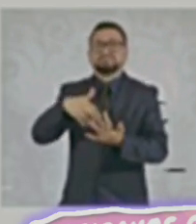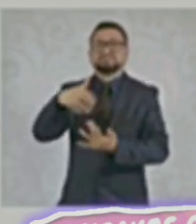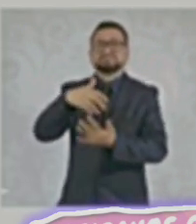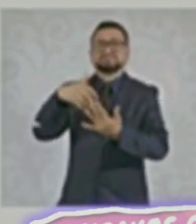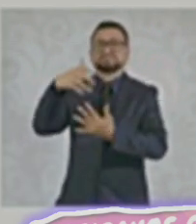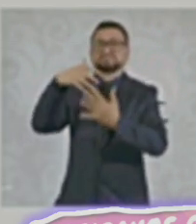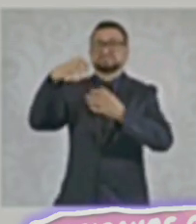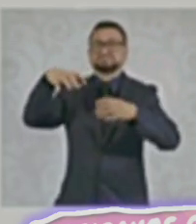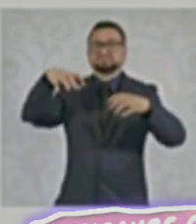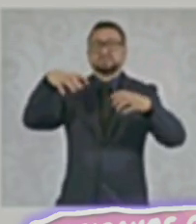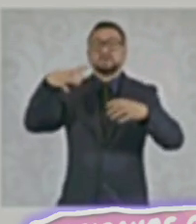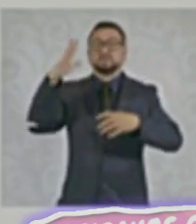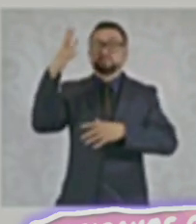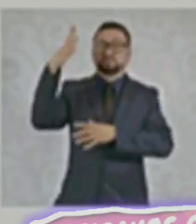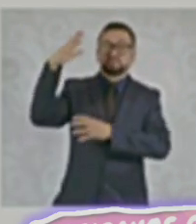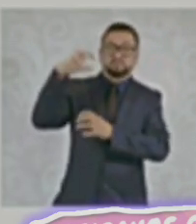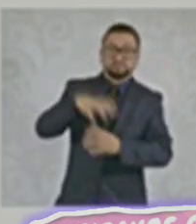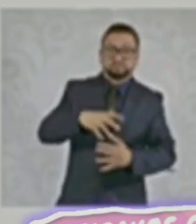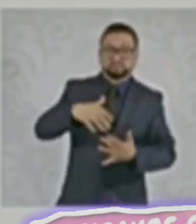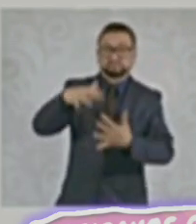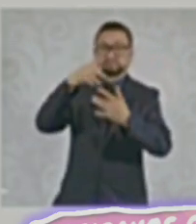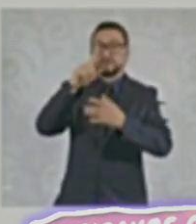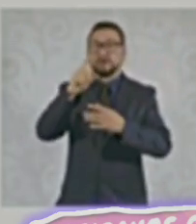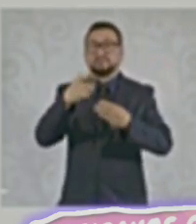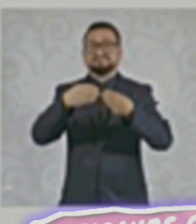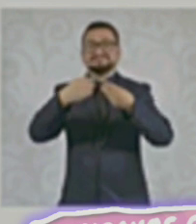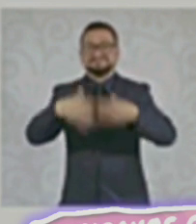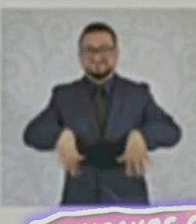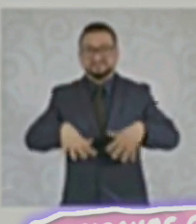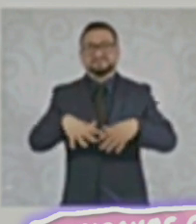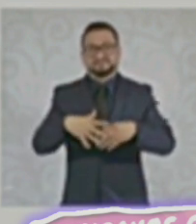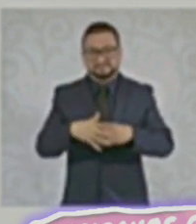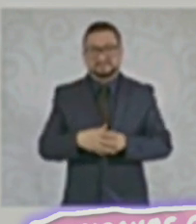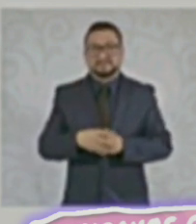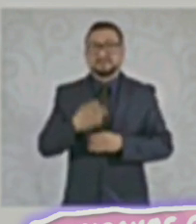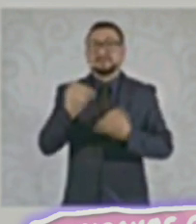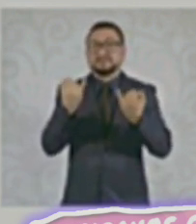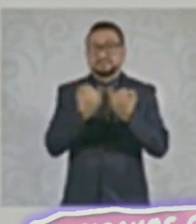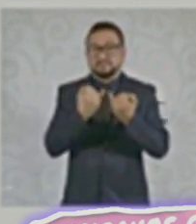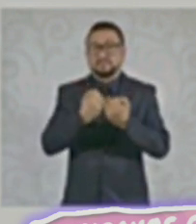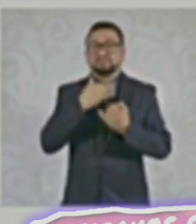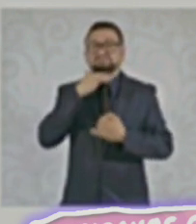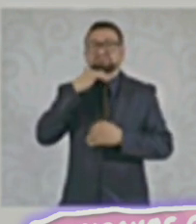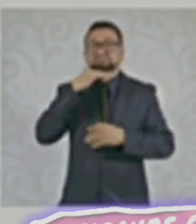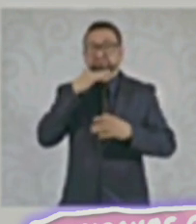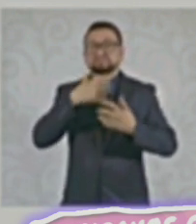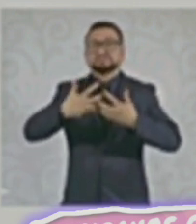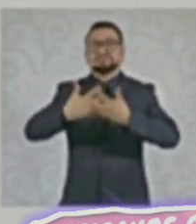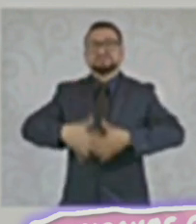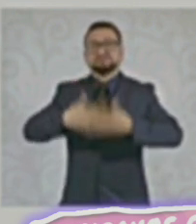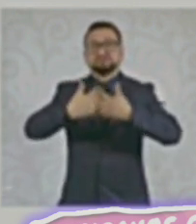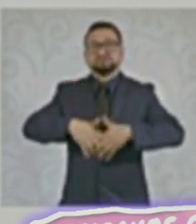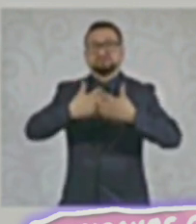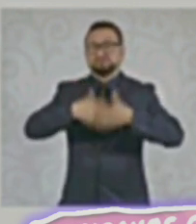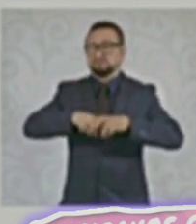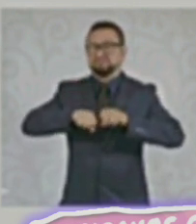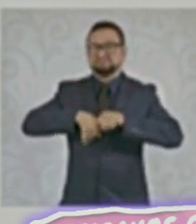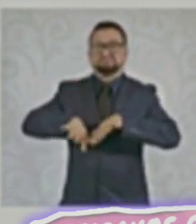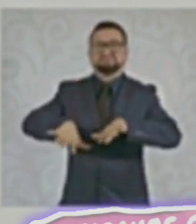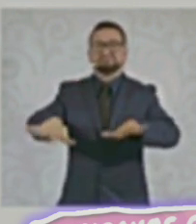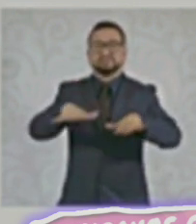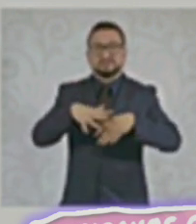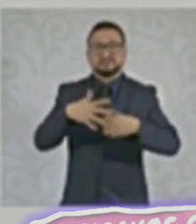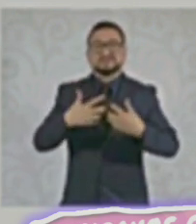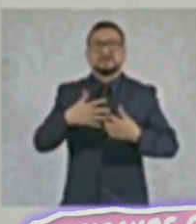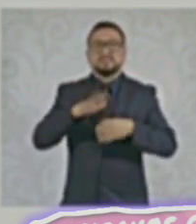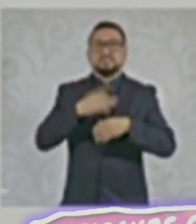hace que se pierda una cantidad de agua importantísima y desde luego valores altos de contaminación industrial que son producto